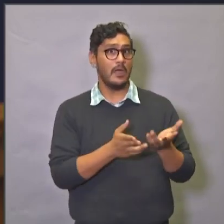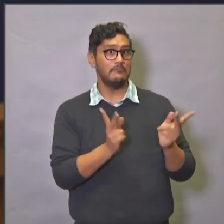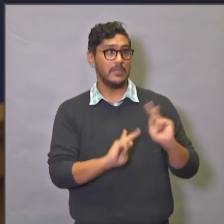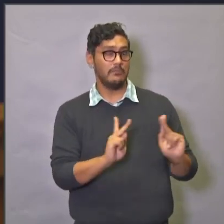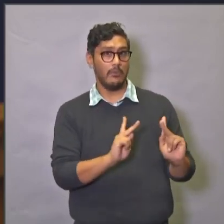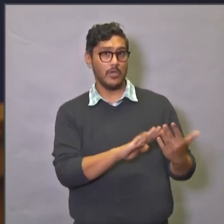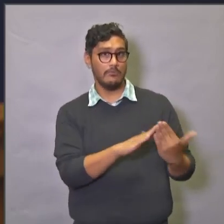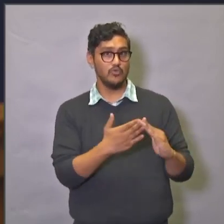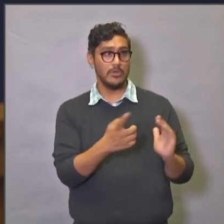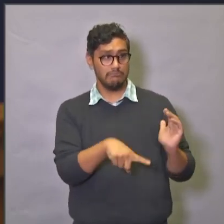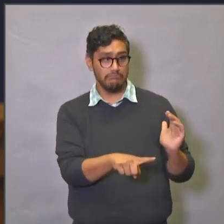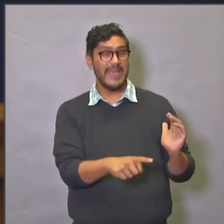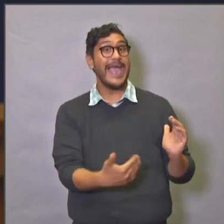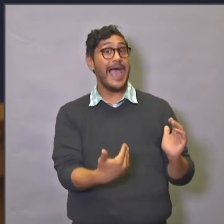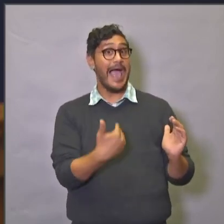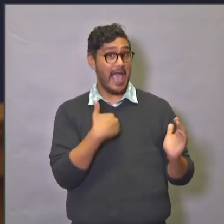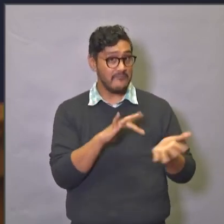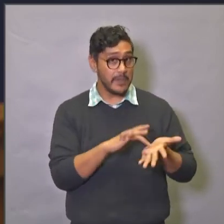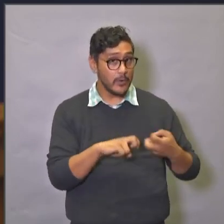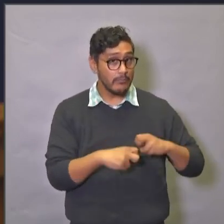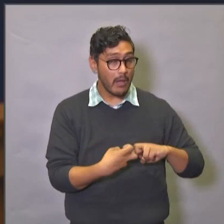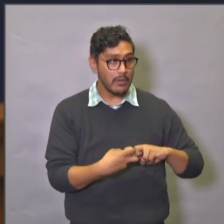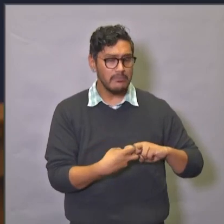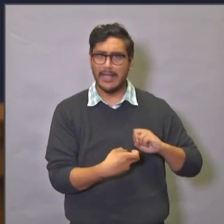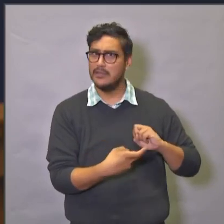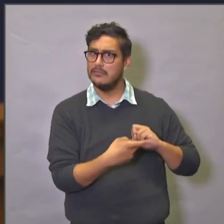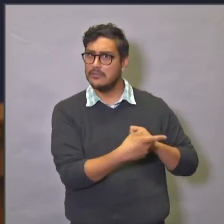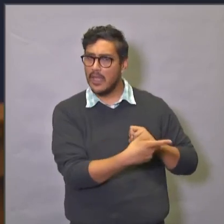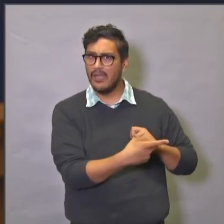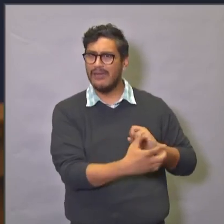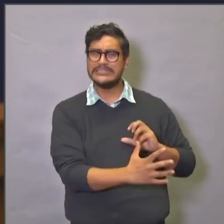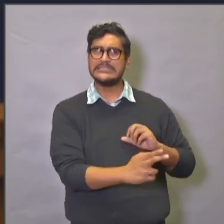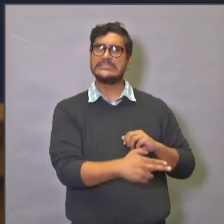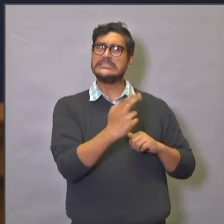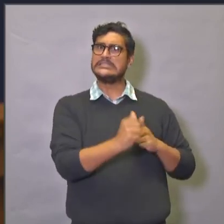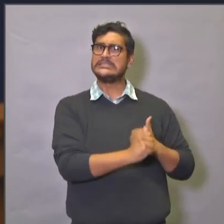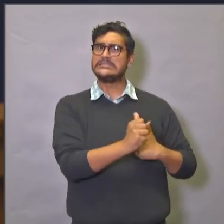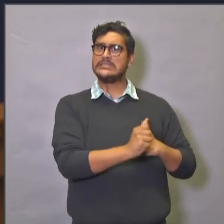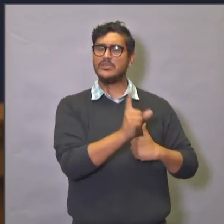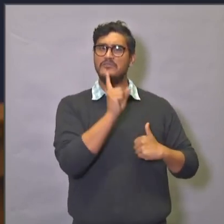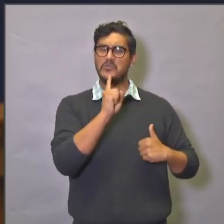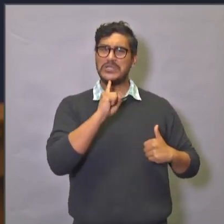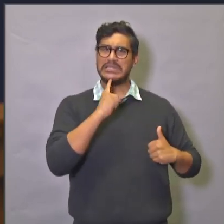comunidades que tienen condiciones que los ponen en mayor riesgo de contraer enfermedades